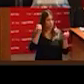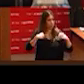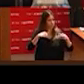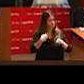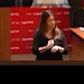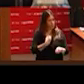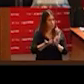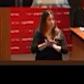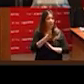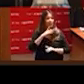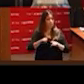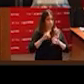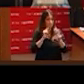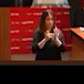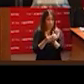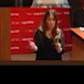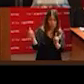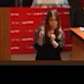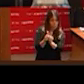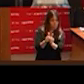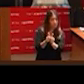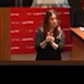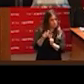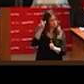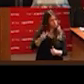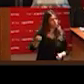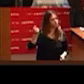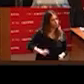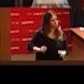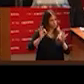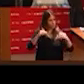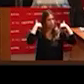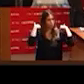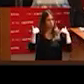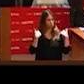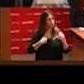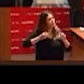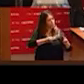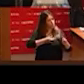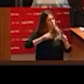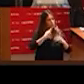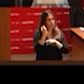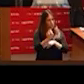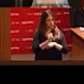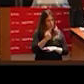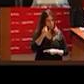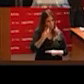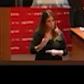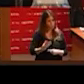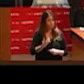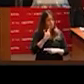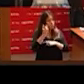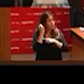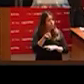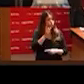a a esta metodología ya que es el profesional que se va a encargar de proporcionar esos apoyos y proporcionará esos